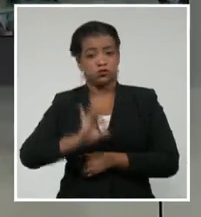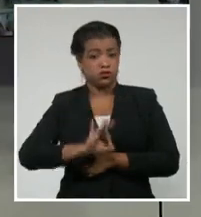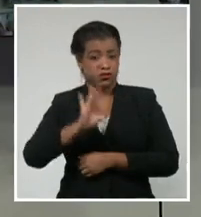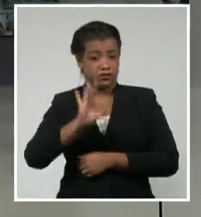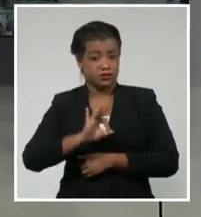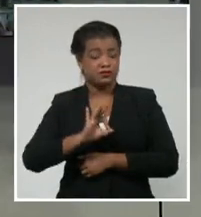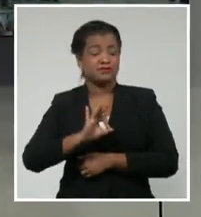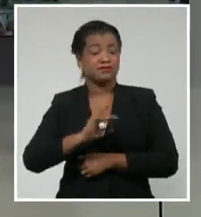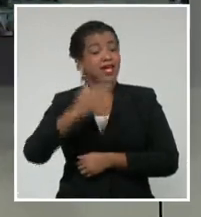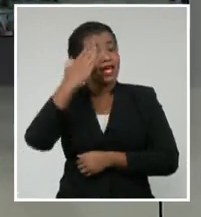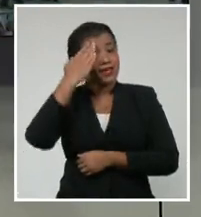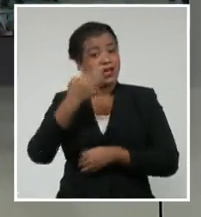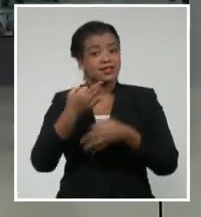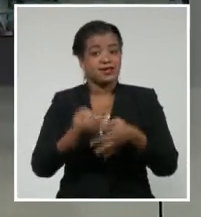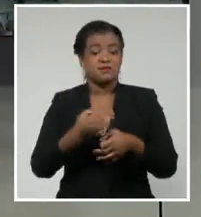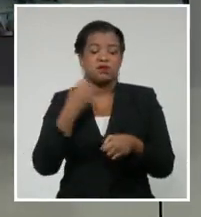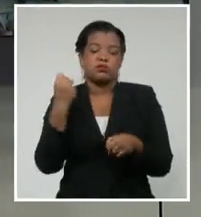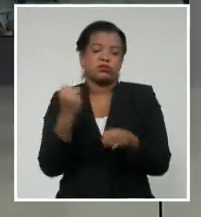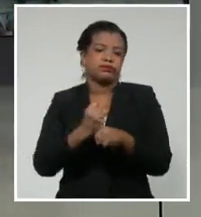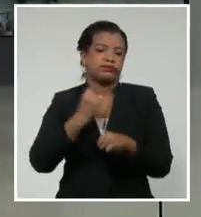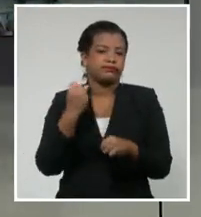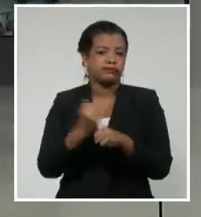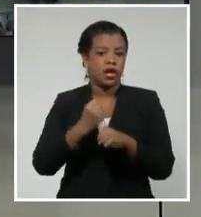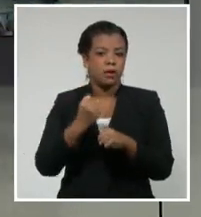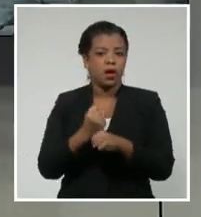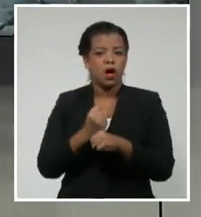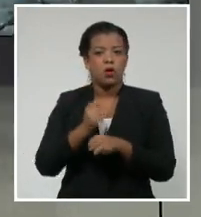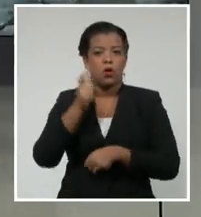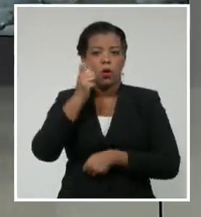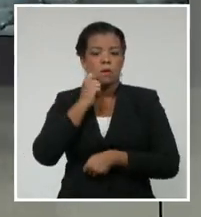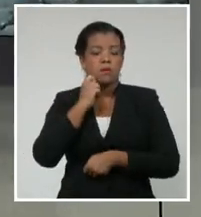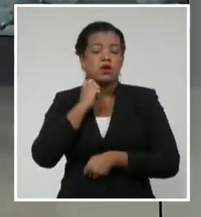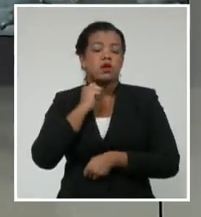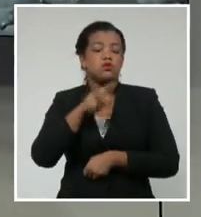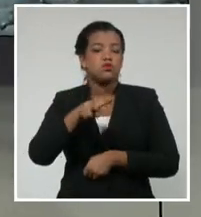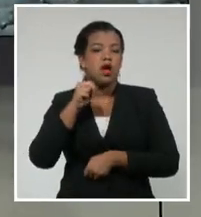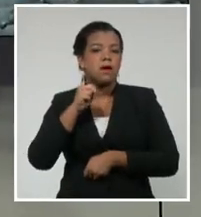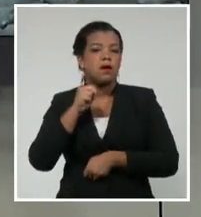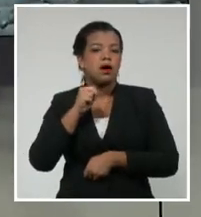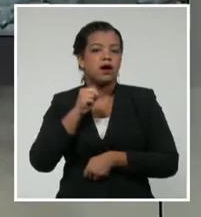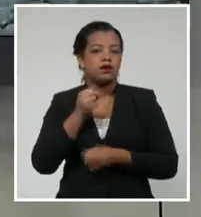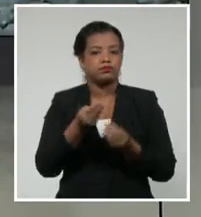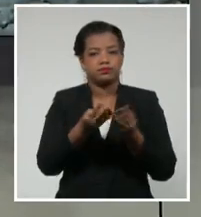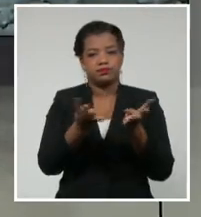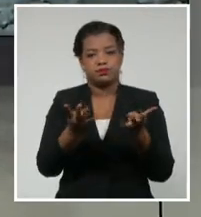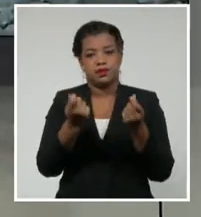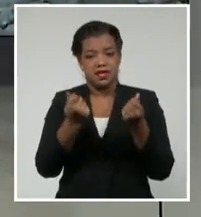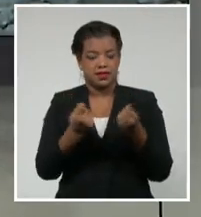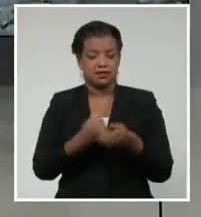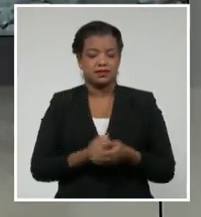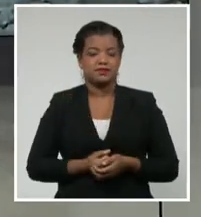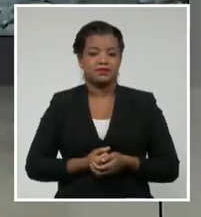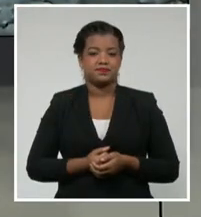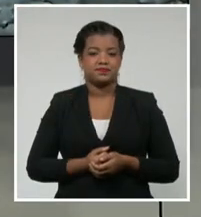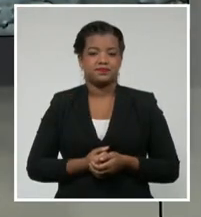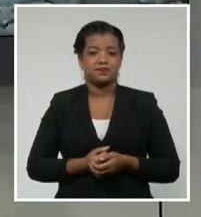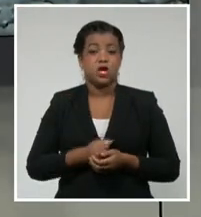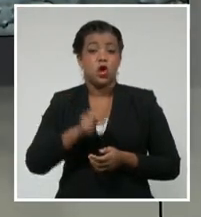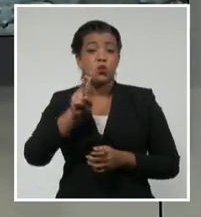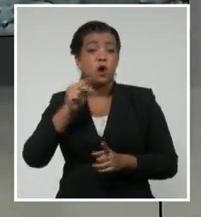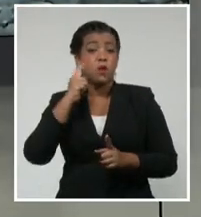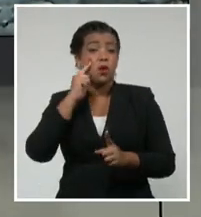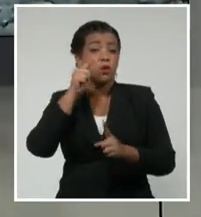a las nacionalizaciones y a la nueva redistribución de las riquezas la estrategia del recién electo gobierno incluye